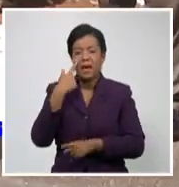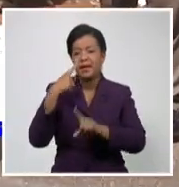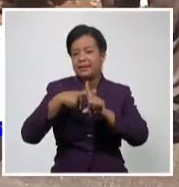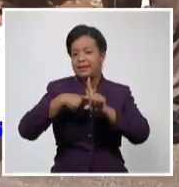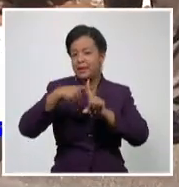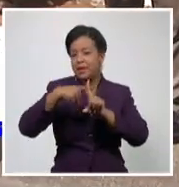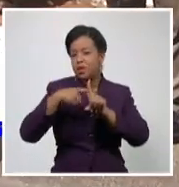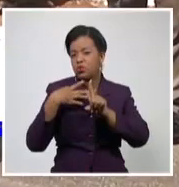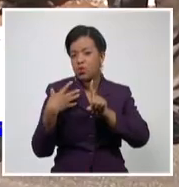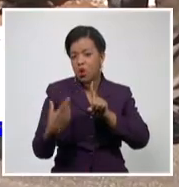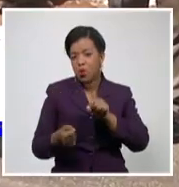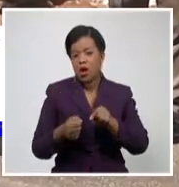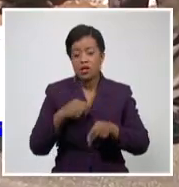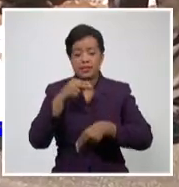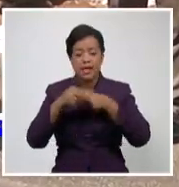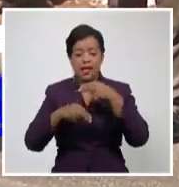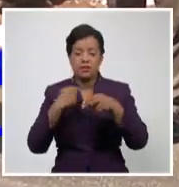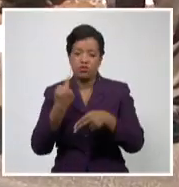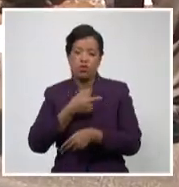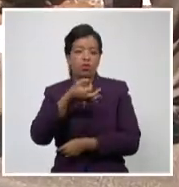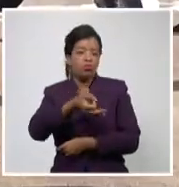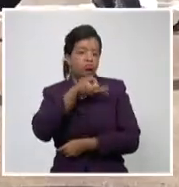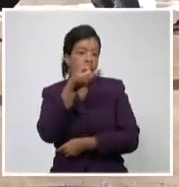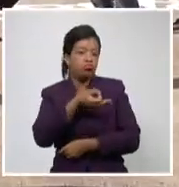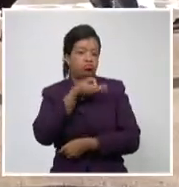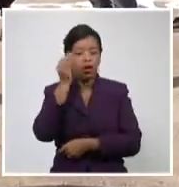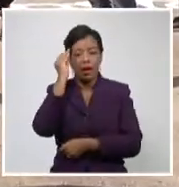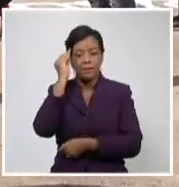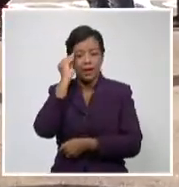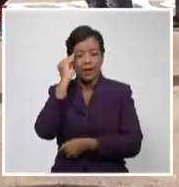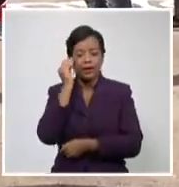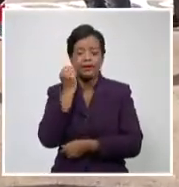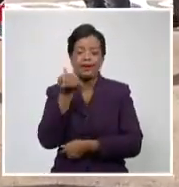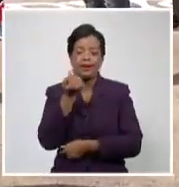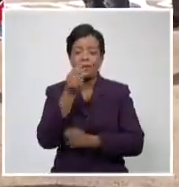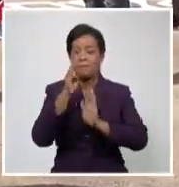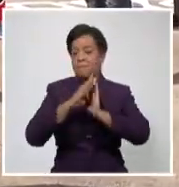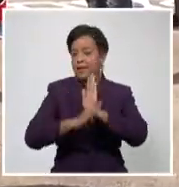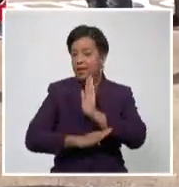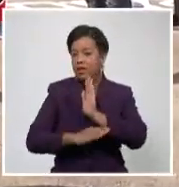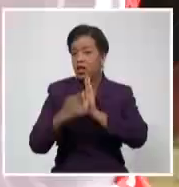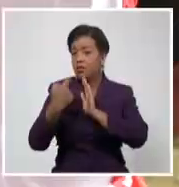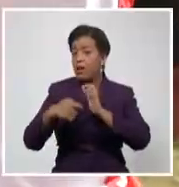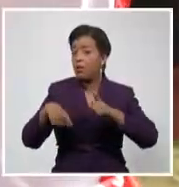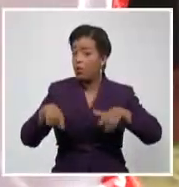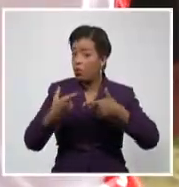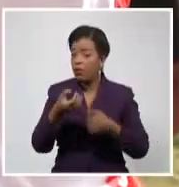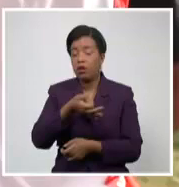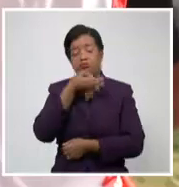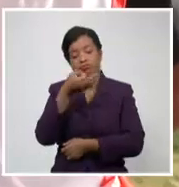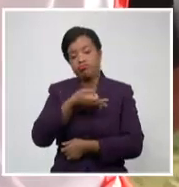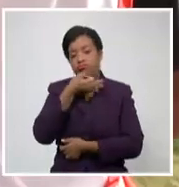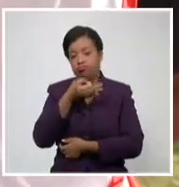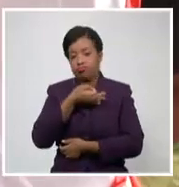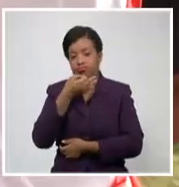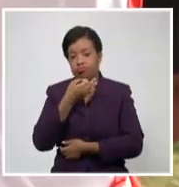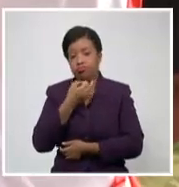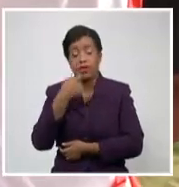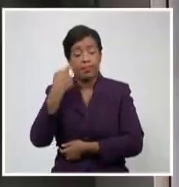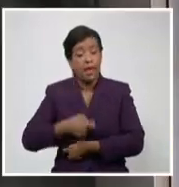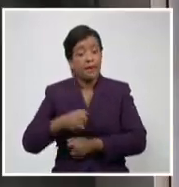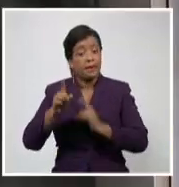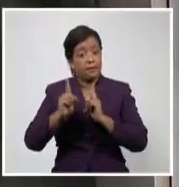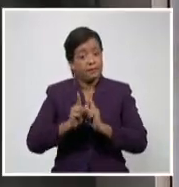vez realizamos una charla educativa donde le explicamos todas las medidas que se deben de cumplir, recalcando siempre el